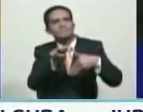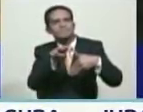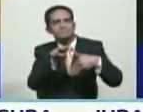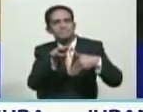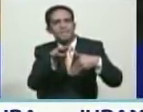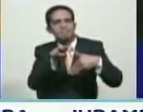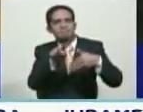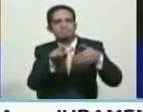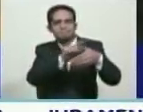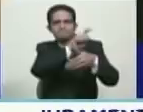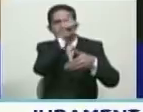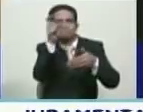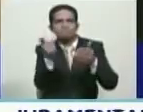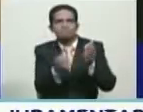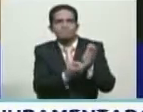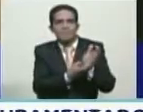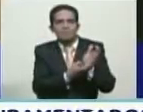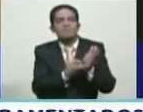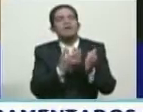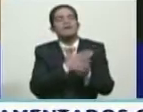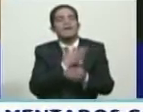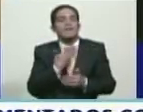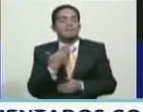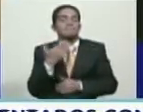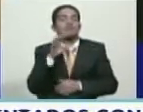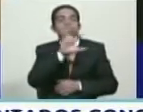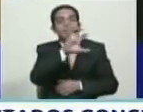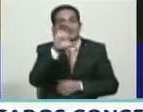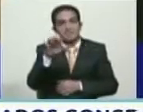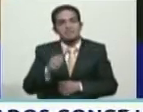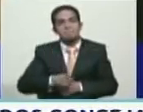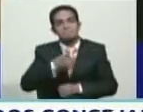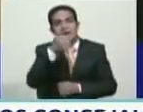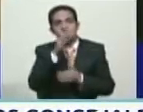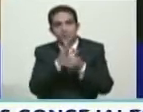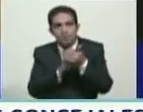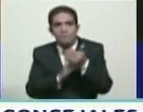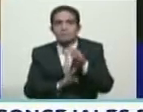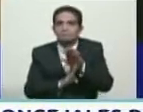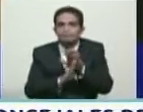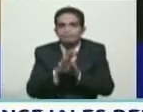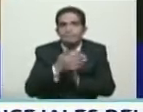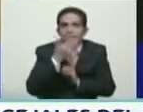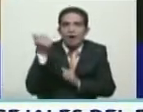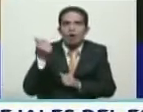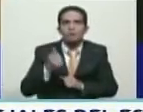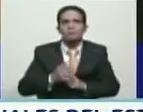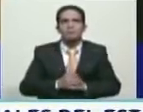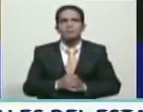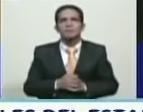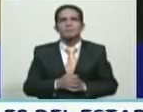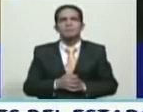manera general queremos tener civilizaciones más nobles y mejores.